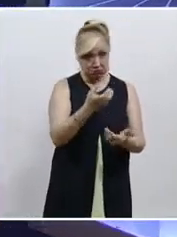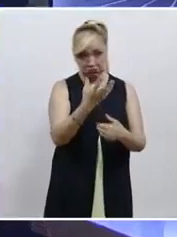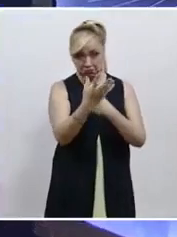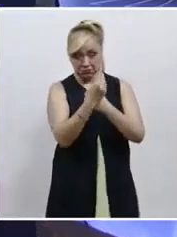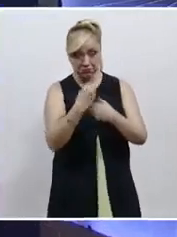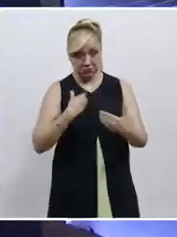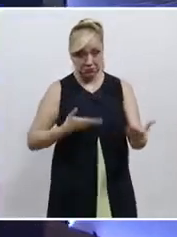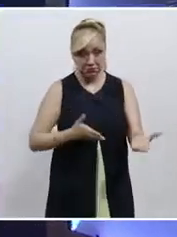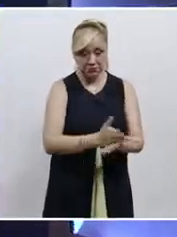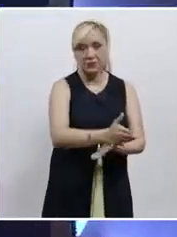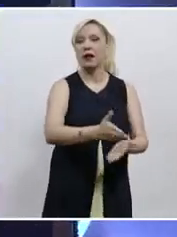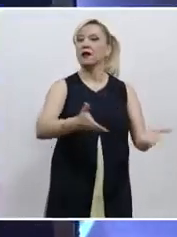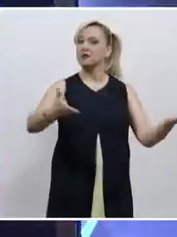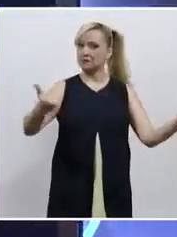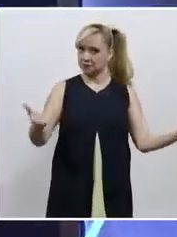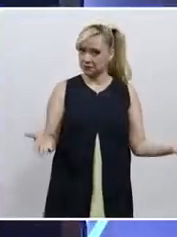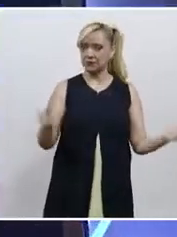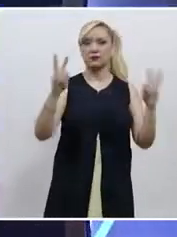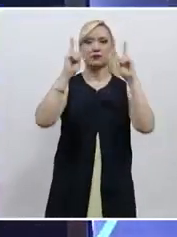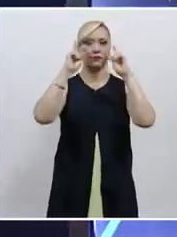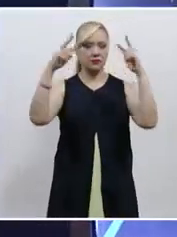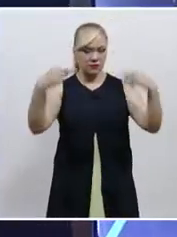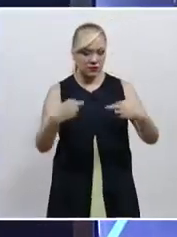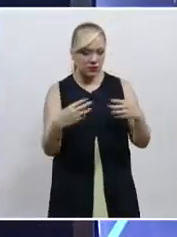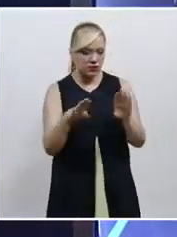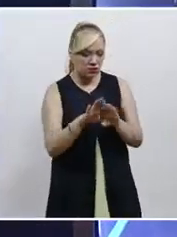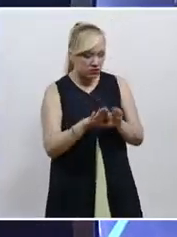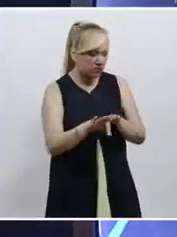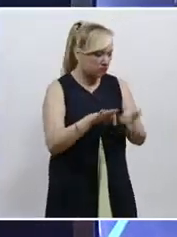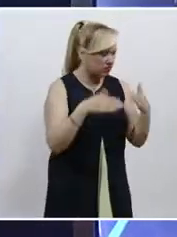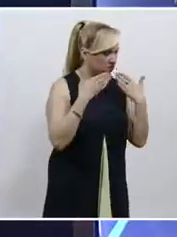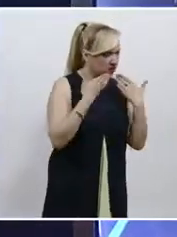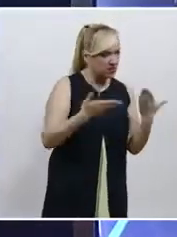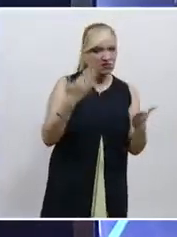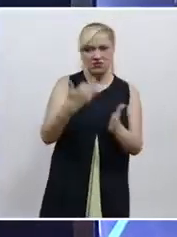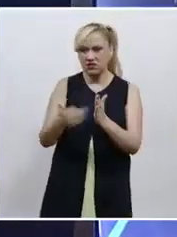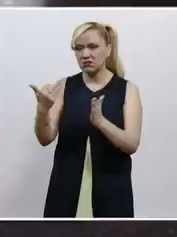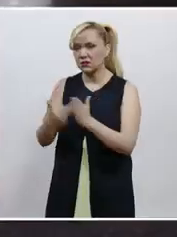un diagnóstico certero sobre su capacidad productiva y preparación de su personal.